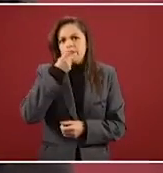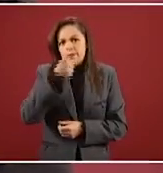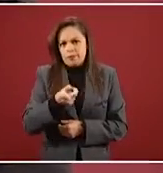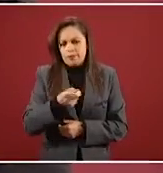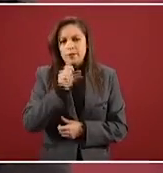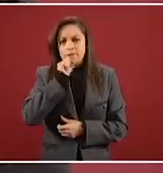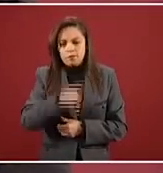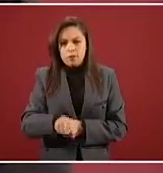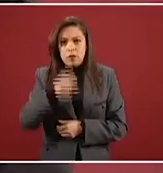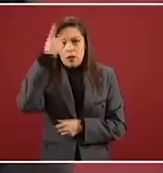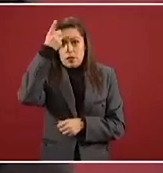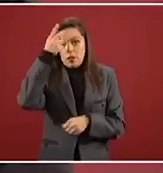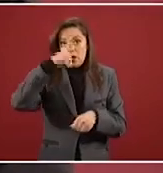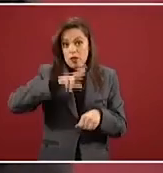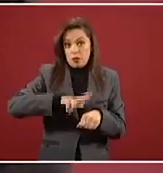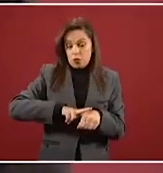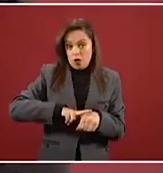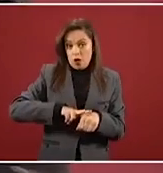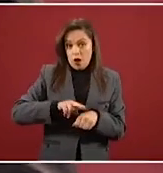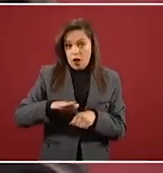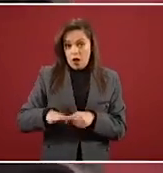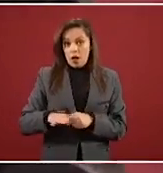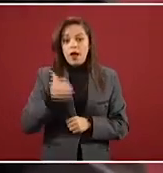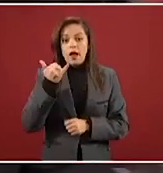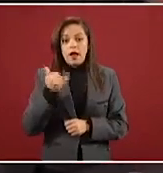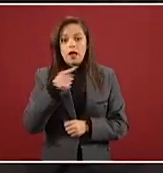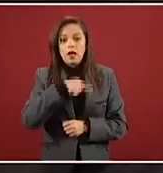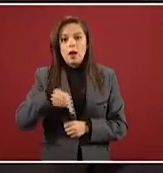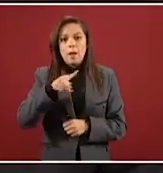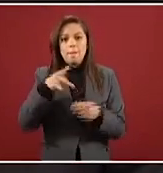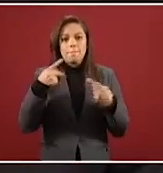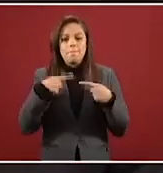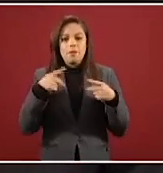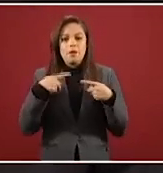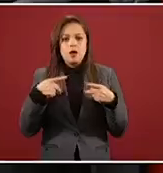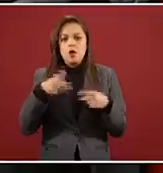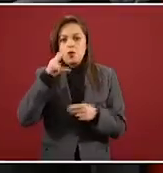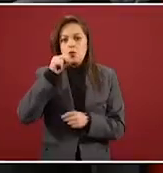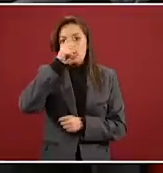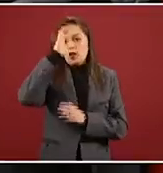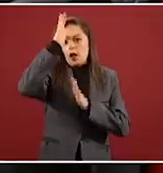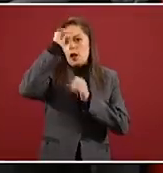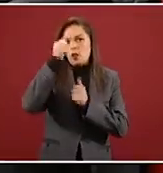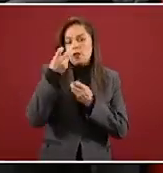los que no están a favor de lo que está haciendo.